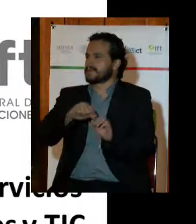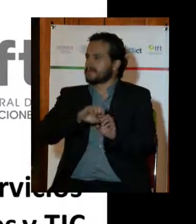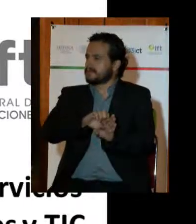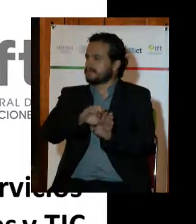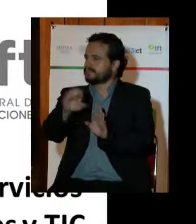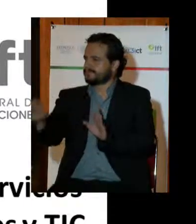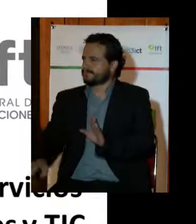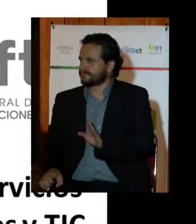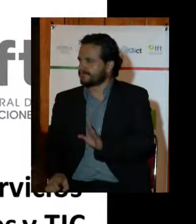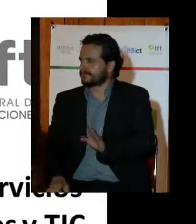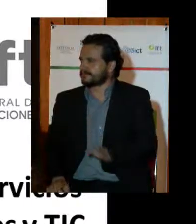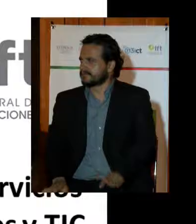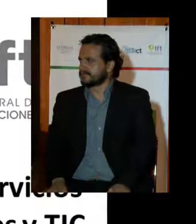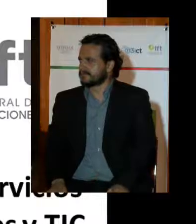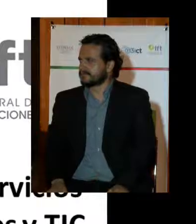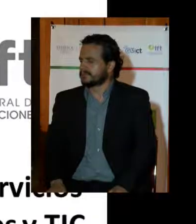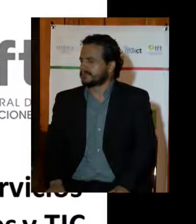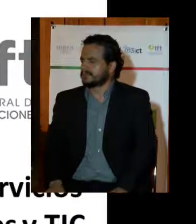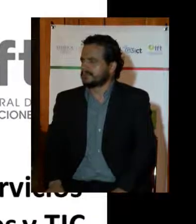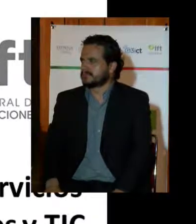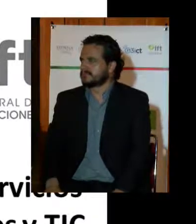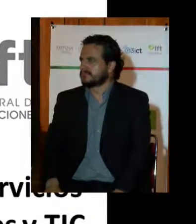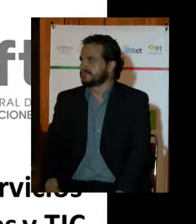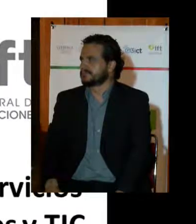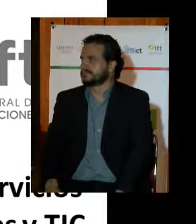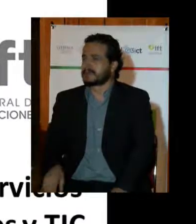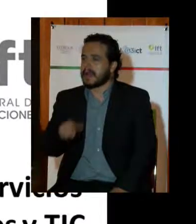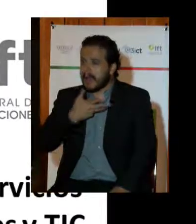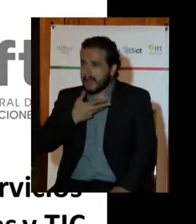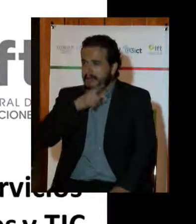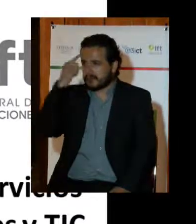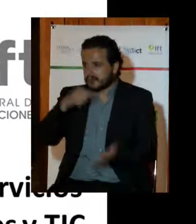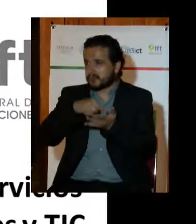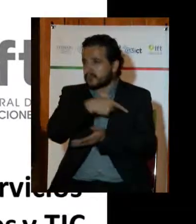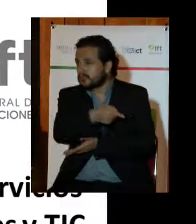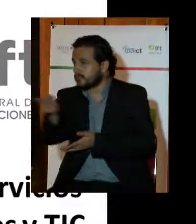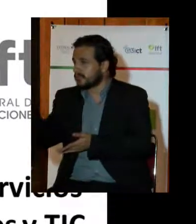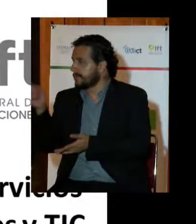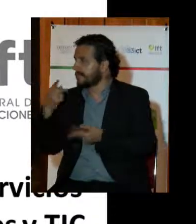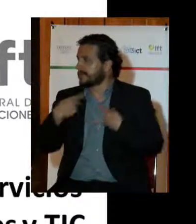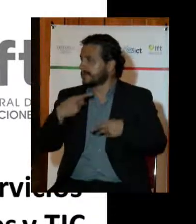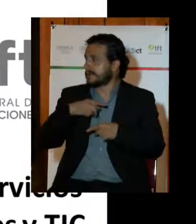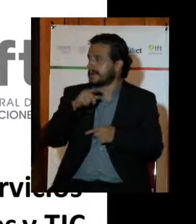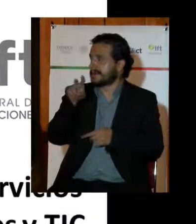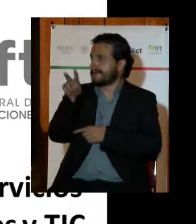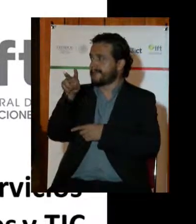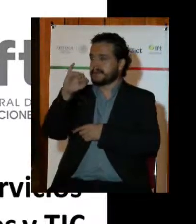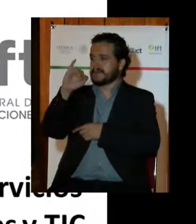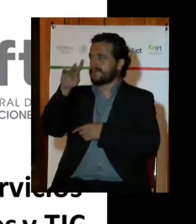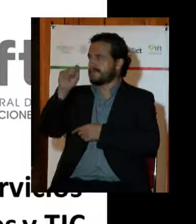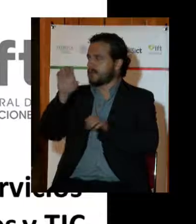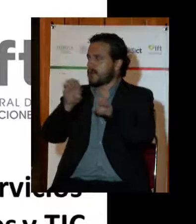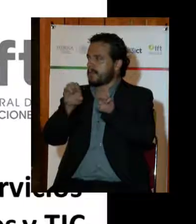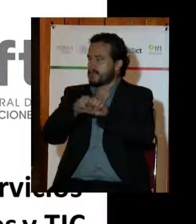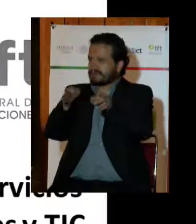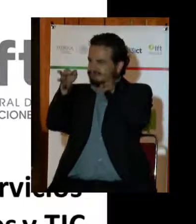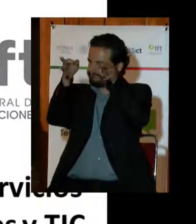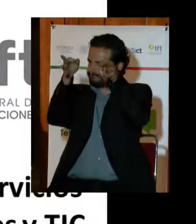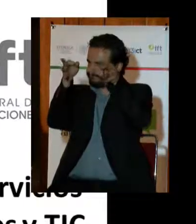Creo que se va creando una fisonomía muy distinta del instituto. Y no solamente porque sea un